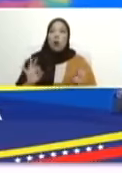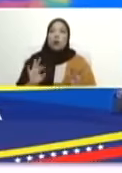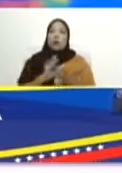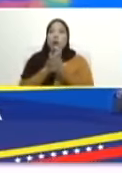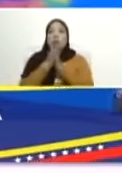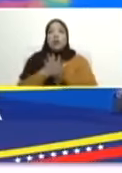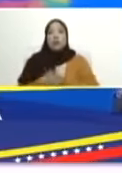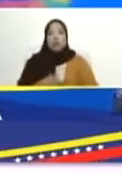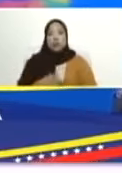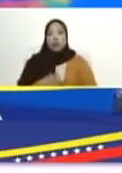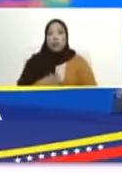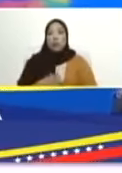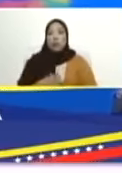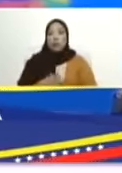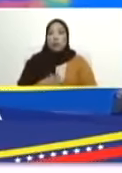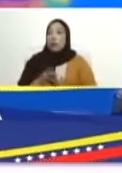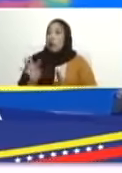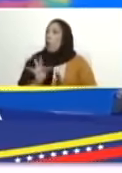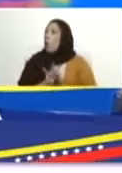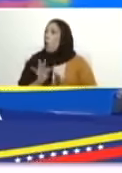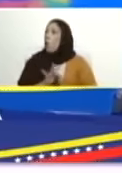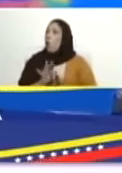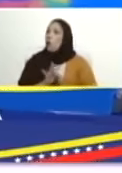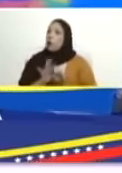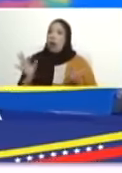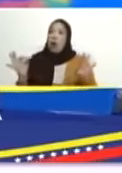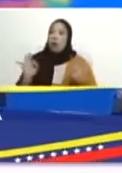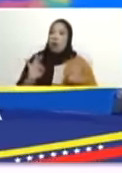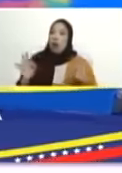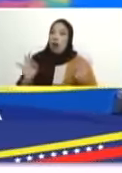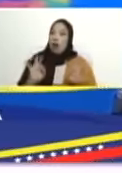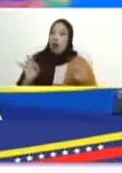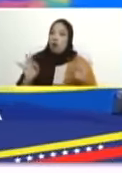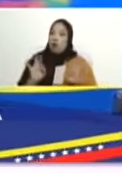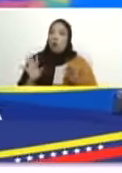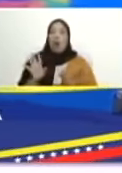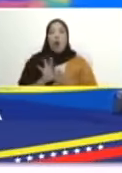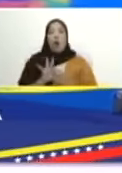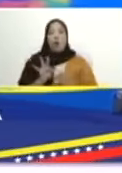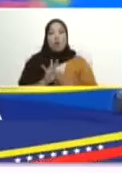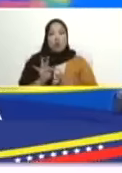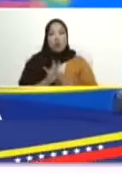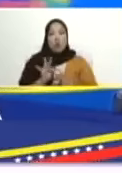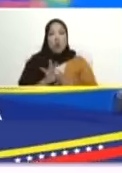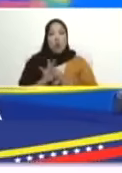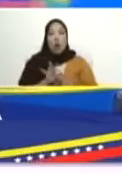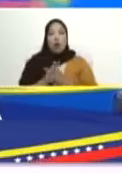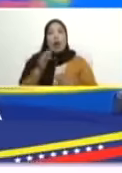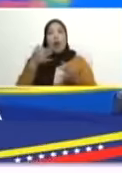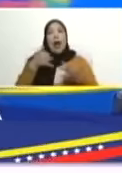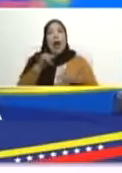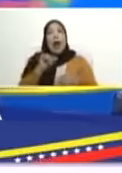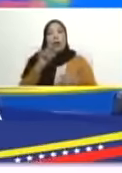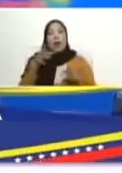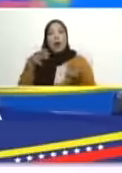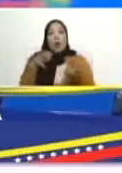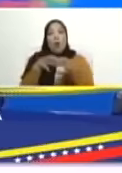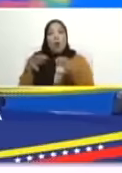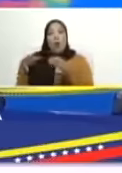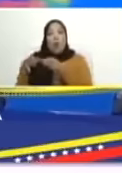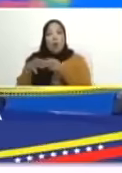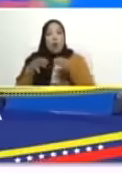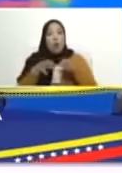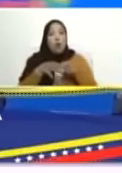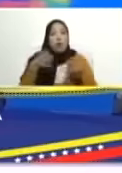destruyeron. No funciona nada lo que nosotros estamos diciendo. Lo que funciona es que donde estén ellos no se salen. Y por último dicen, no lo voy a